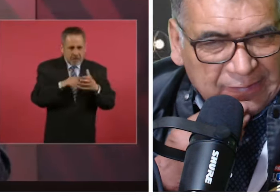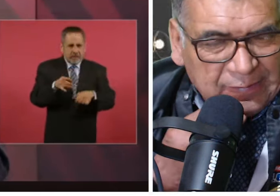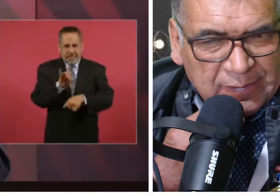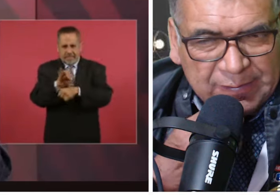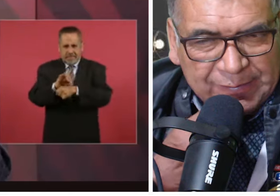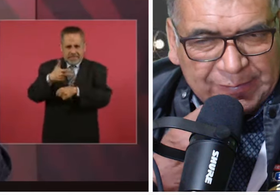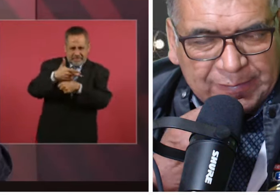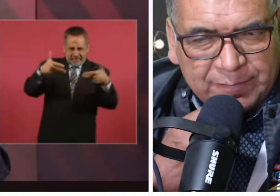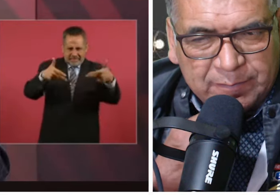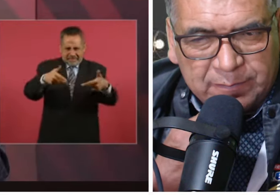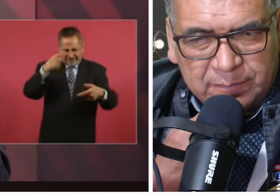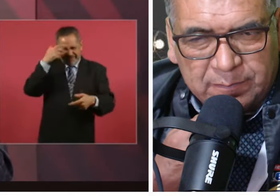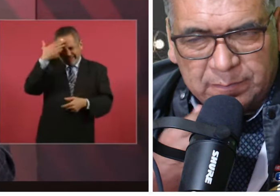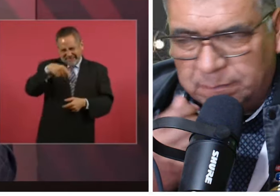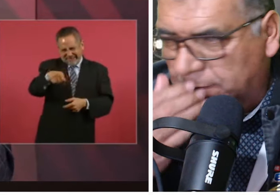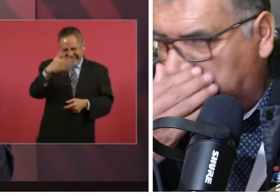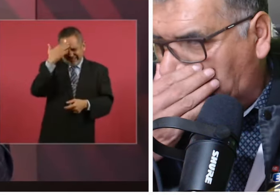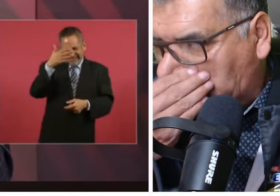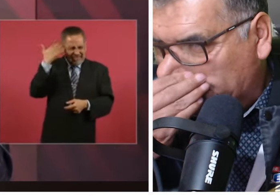montaje, que es lo que más se sabe,